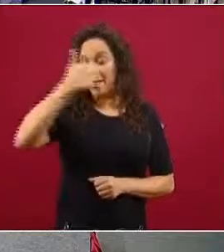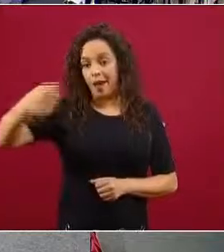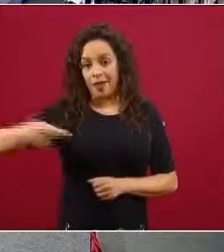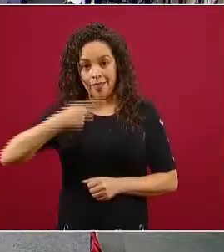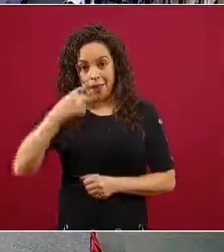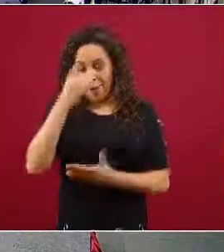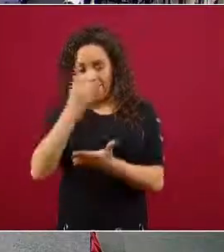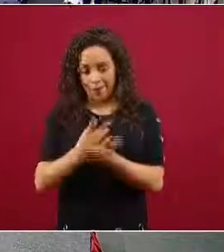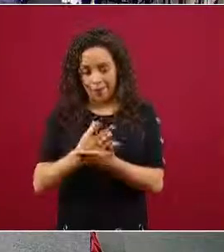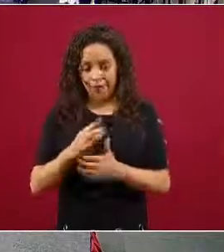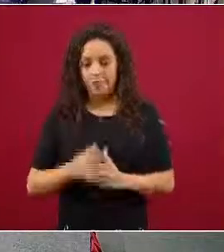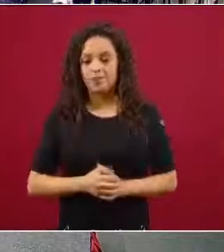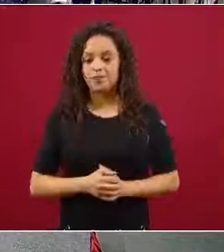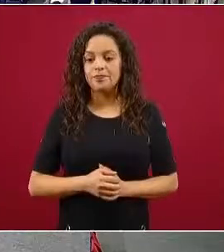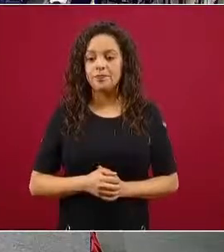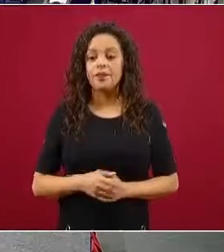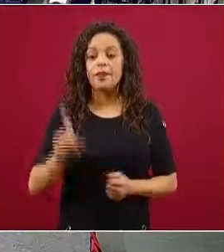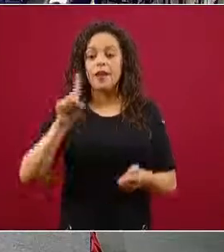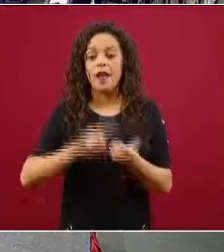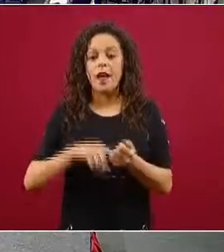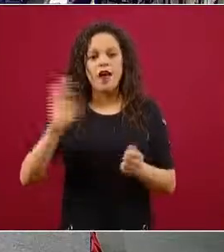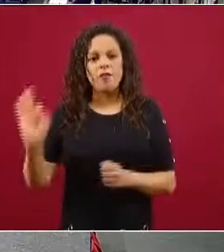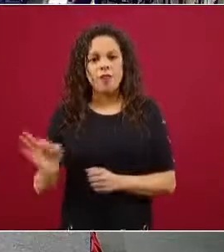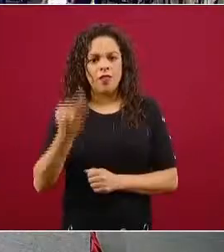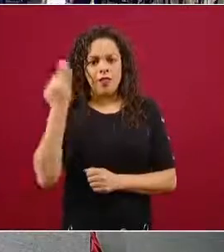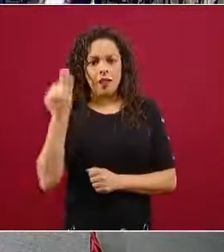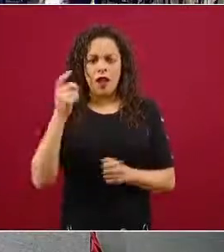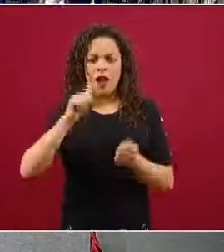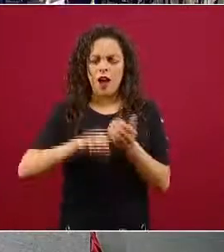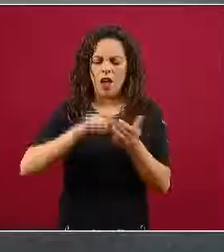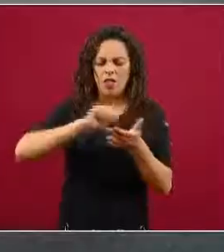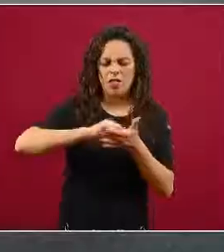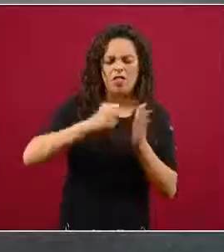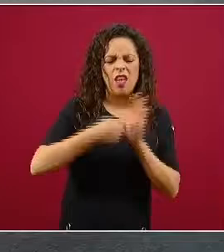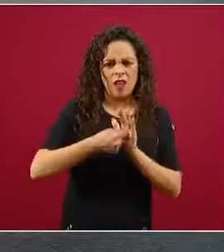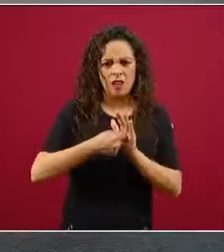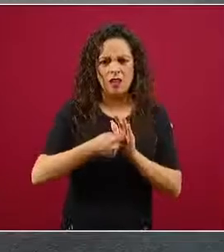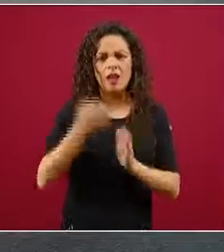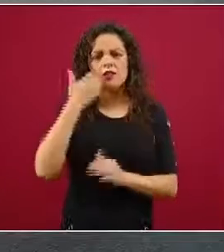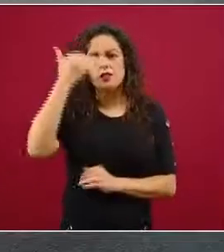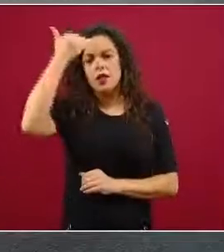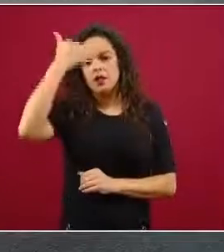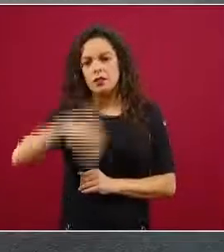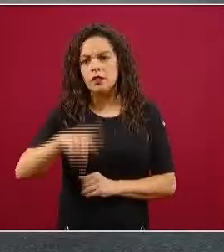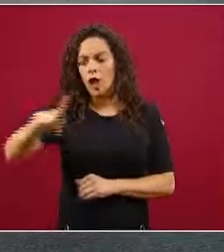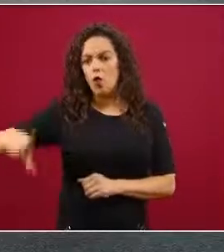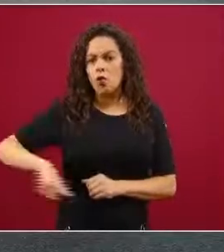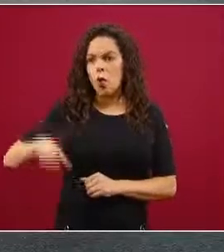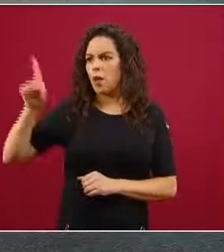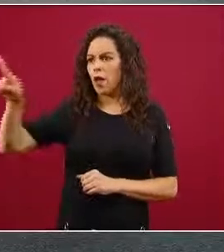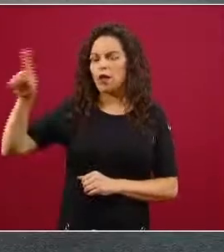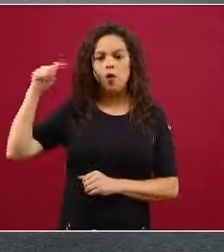la Federación y base técnica, ¿cómo enfrenta el gobierno de Tabasco la pandemia?